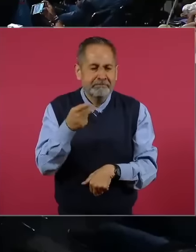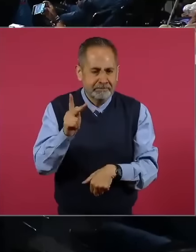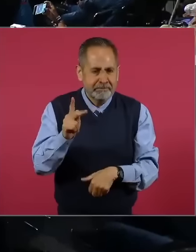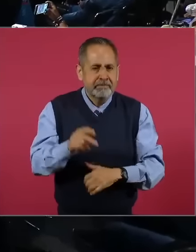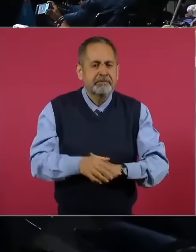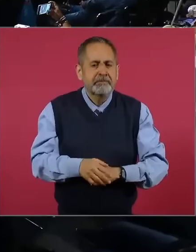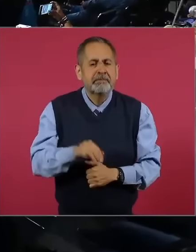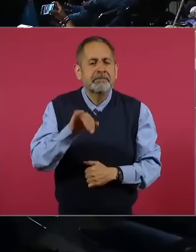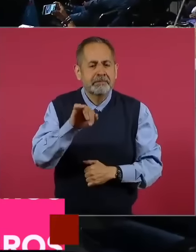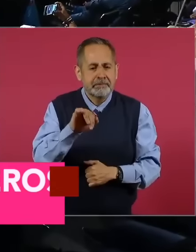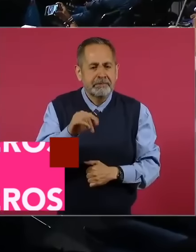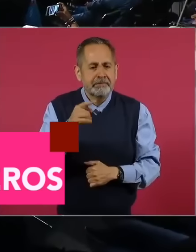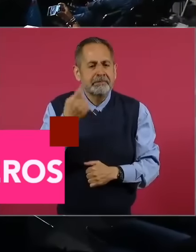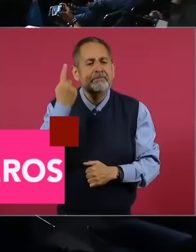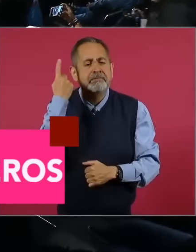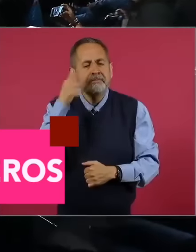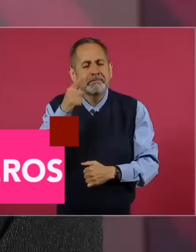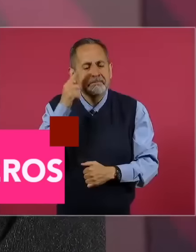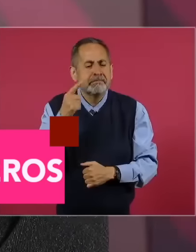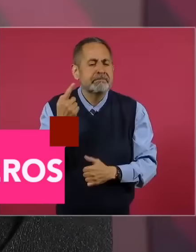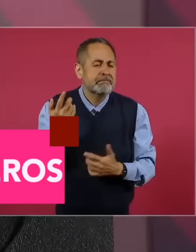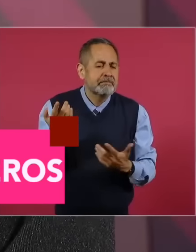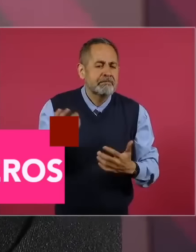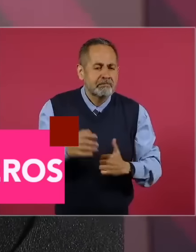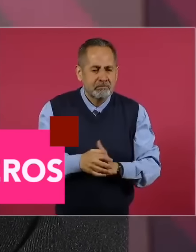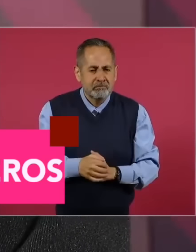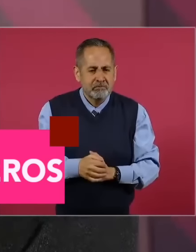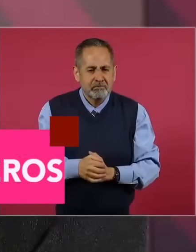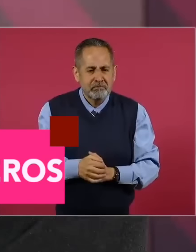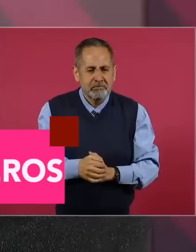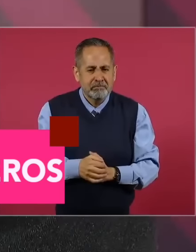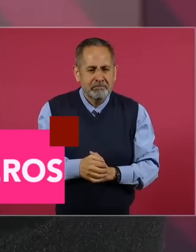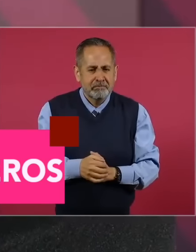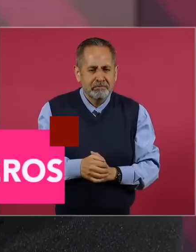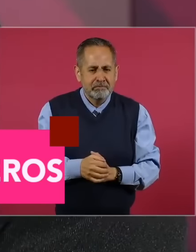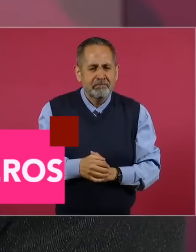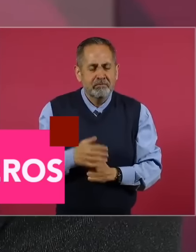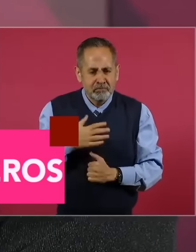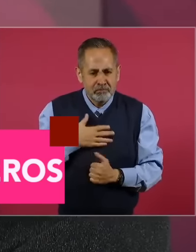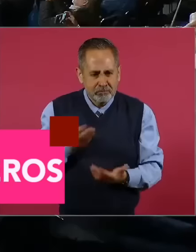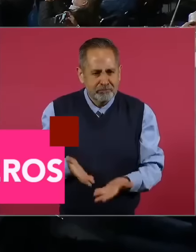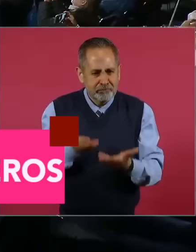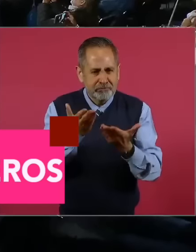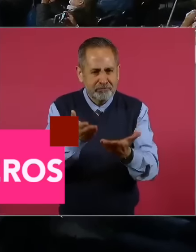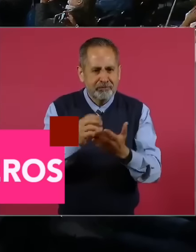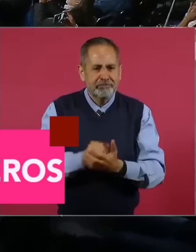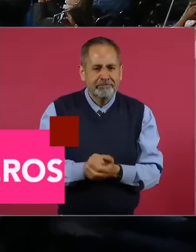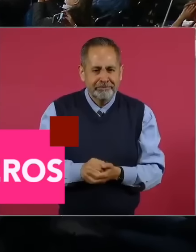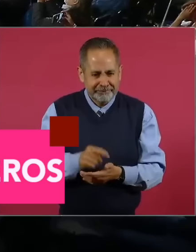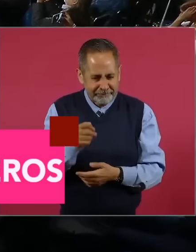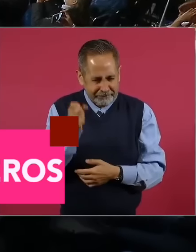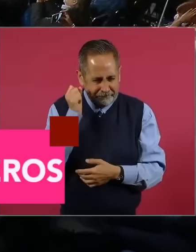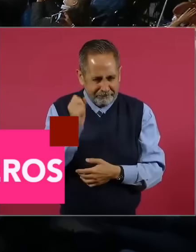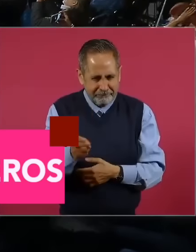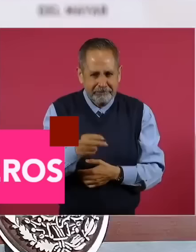Sí, vamos a tener tiempo para lo que les ofrecí. Se van a rayar